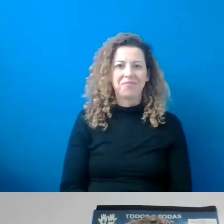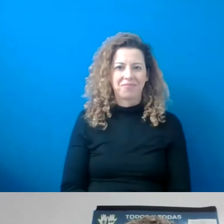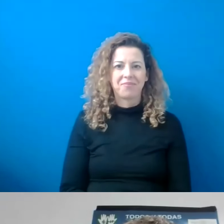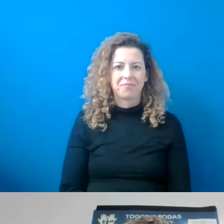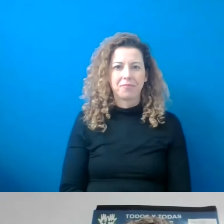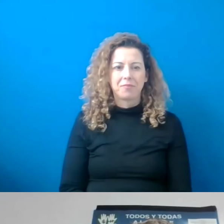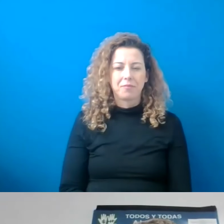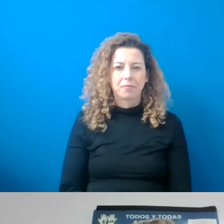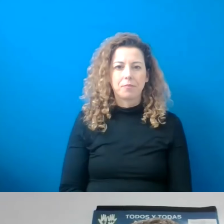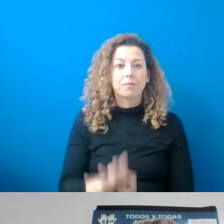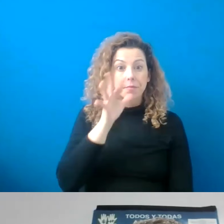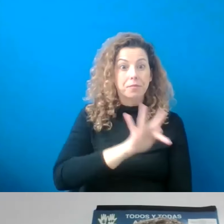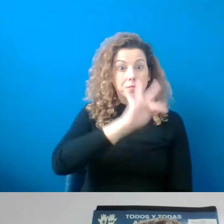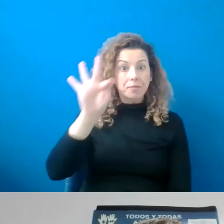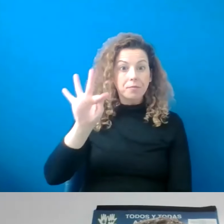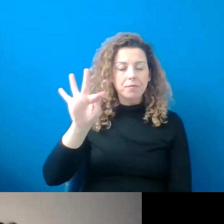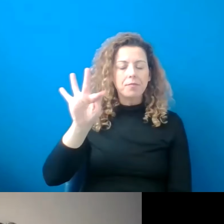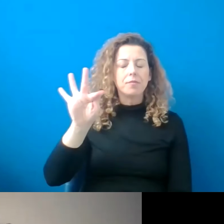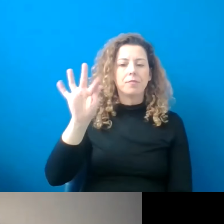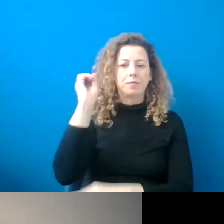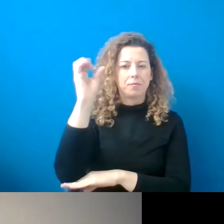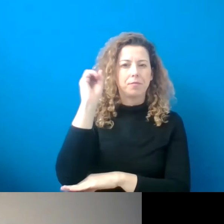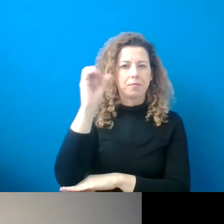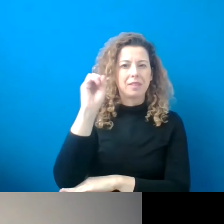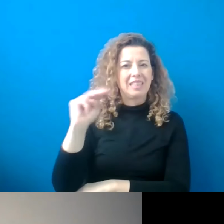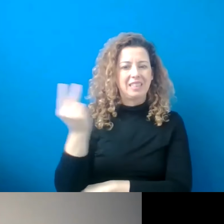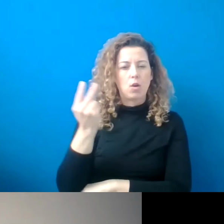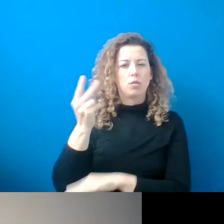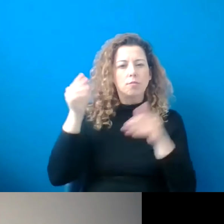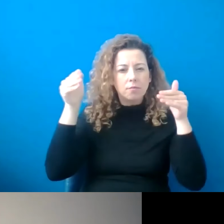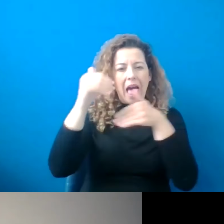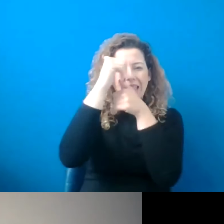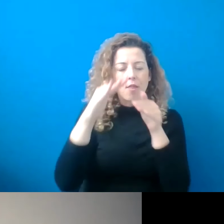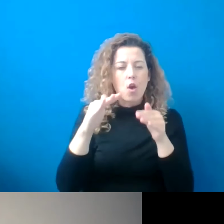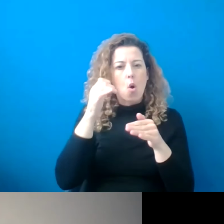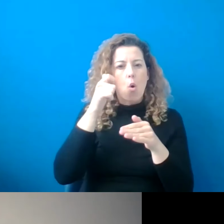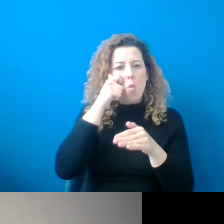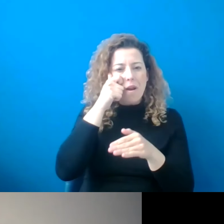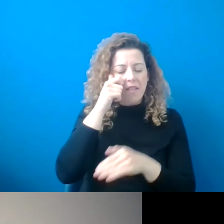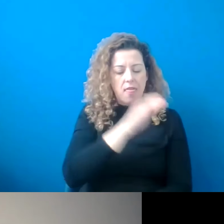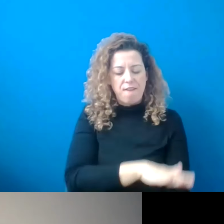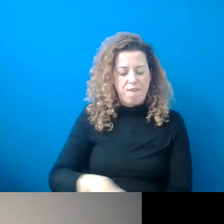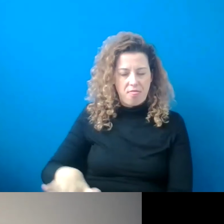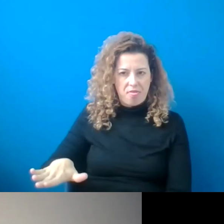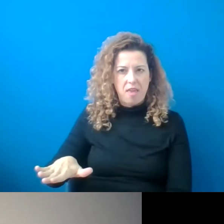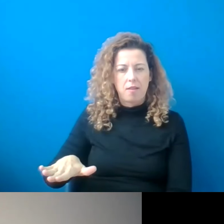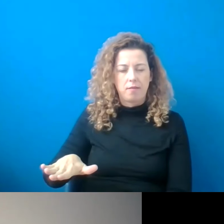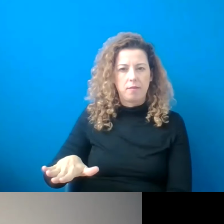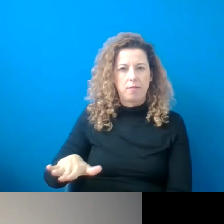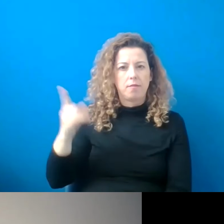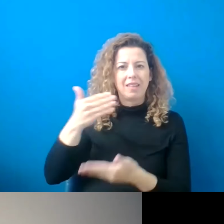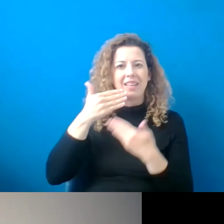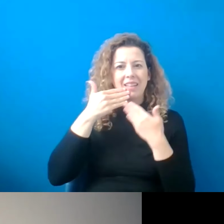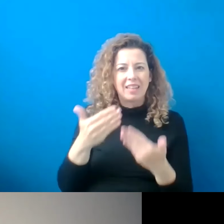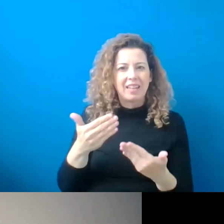Bueno, pues pasamos a la segunda intervención, que se centra en la atención humanizada en la primera infancia. Para ello, bueno, pues damos las